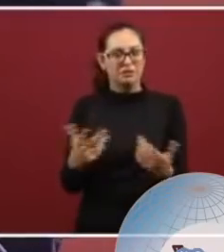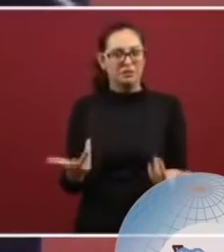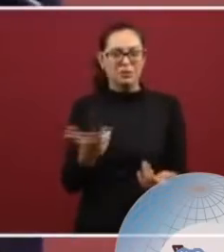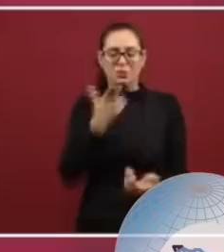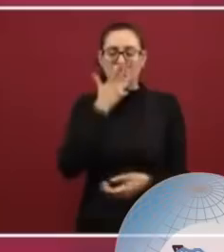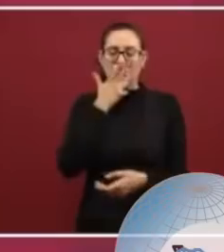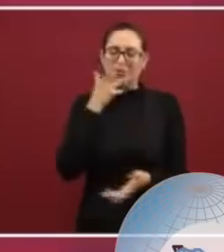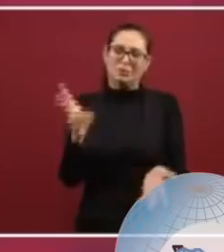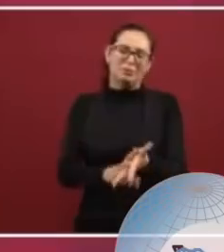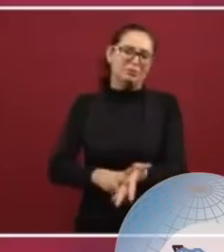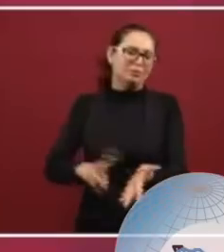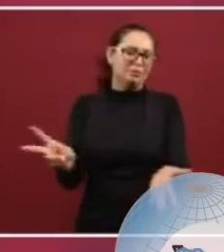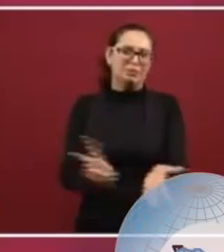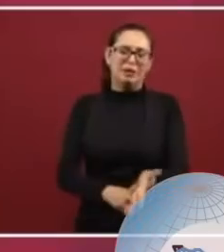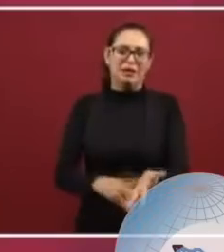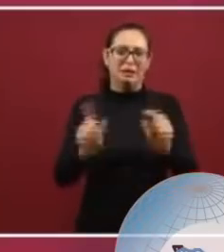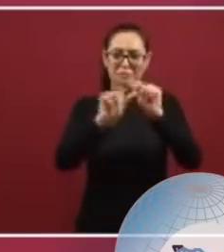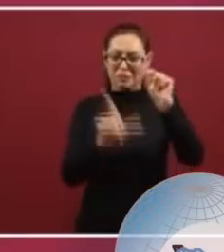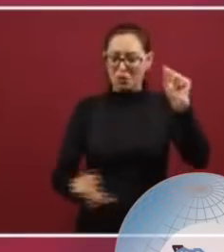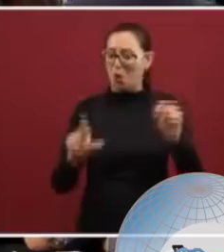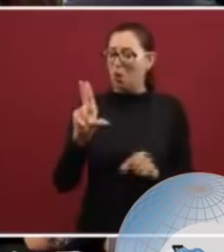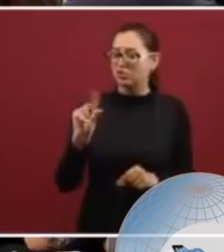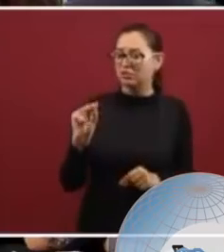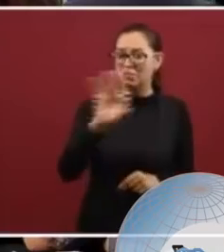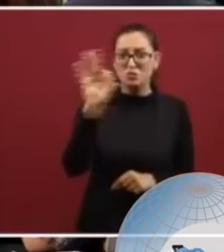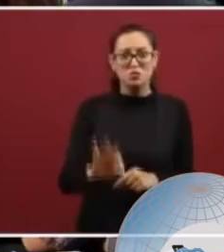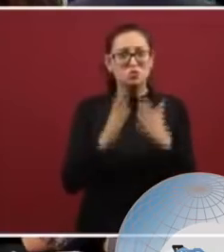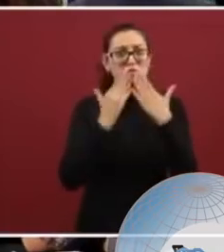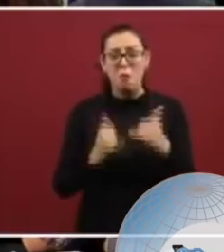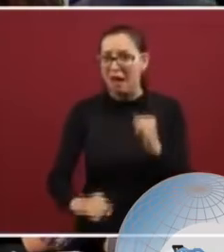ese 80% del territorio que no tiene internet